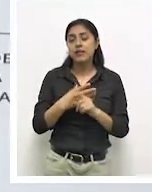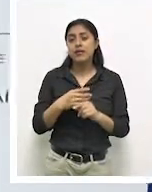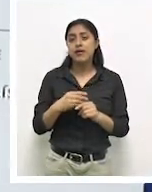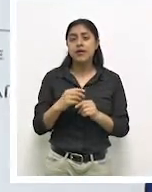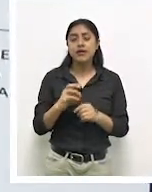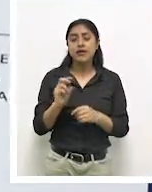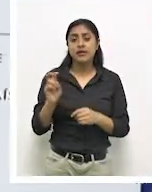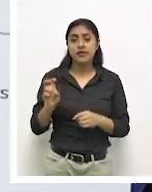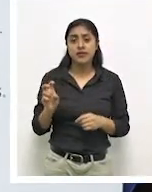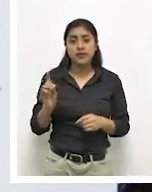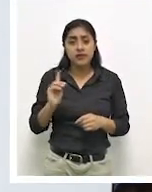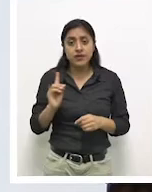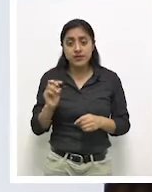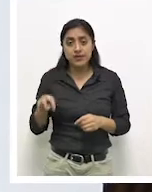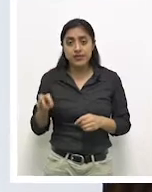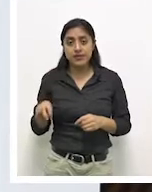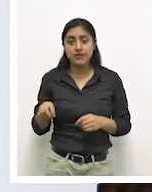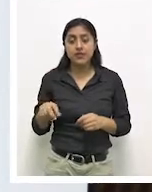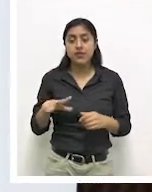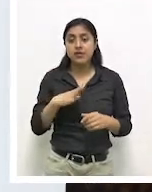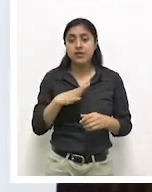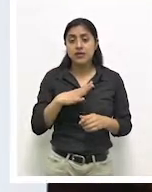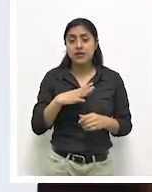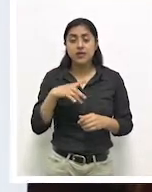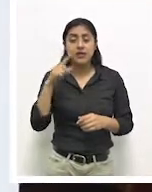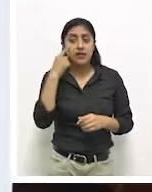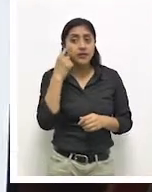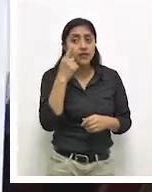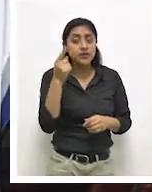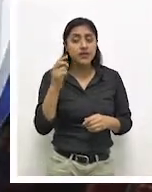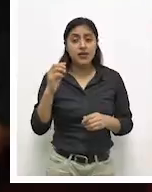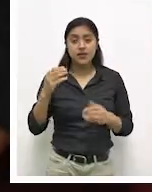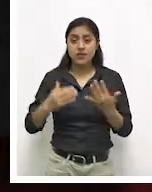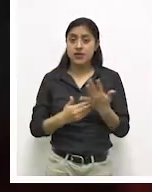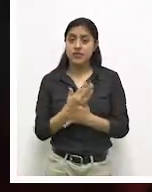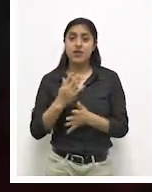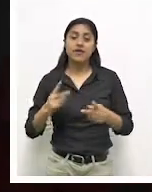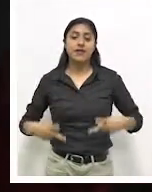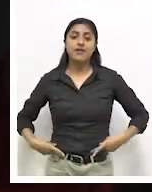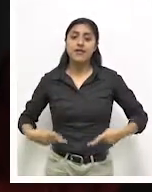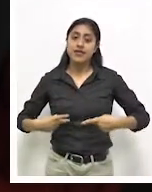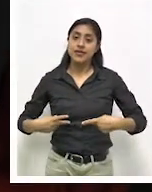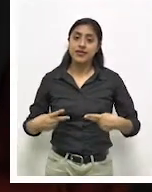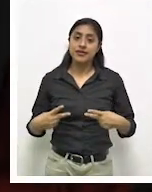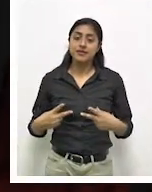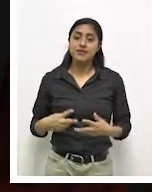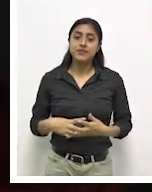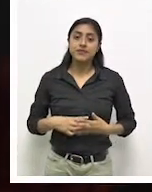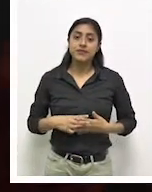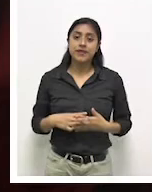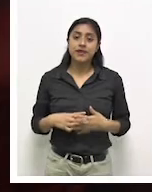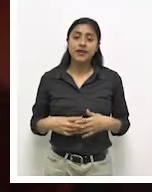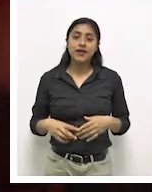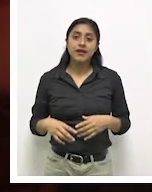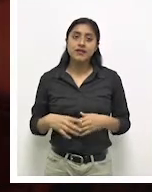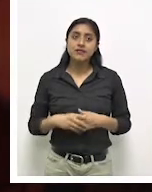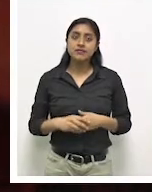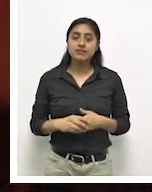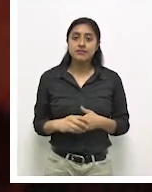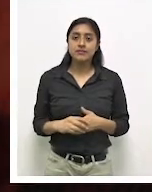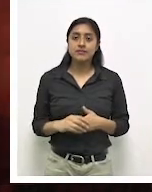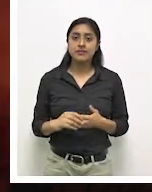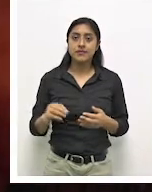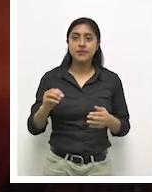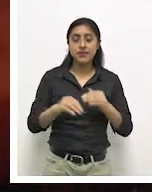reconocido nuevamente por el Estado como un ciudadano guatemalteco. Esa potestad que solo la da el DPI. Sin